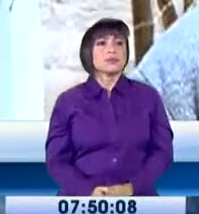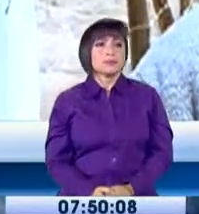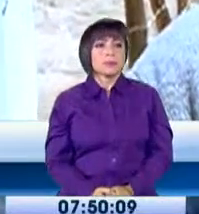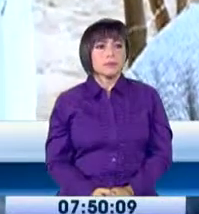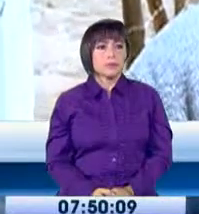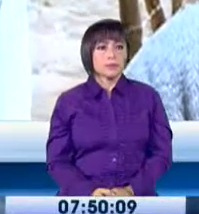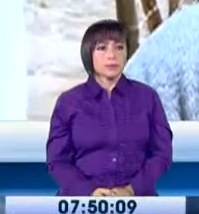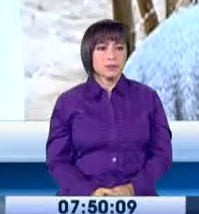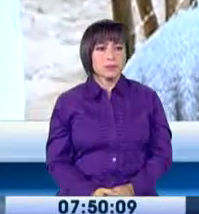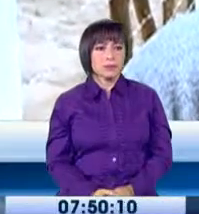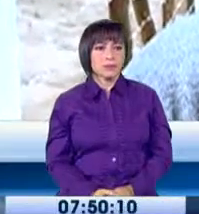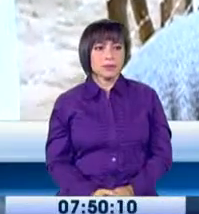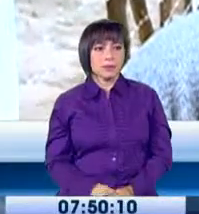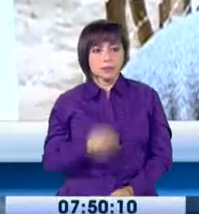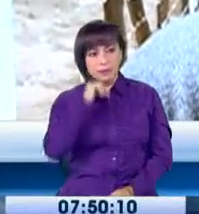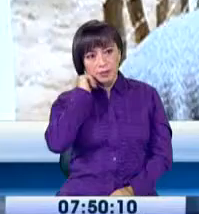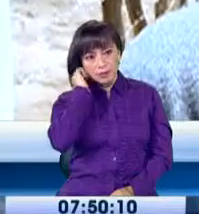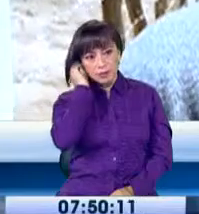caramelas.